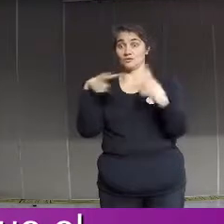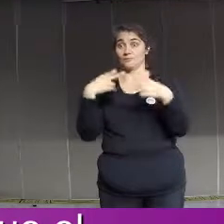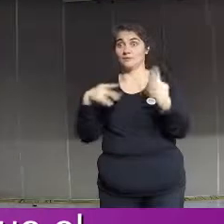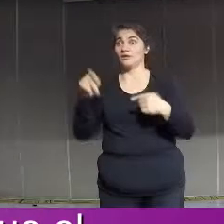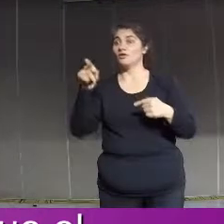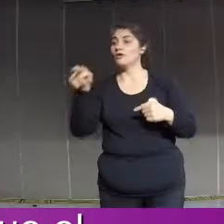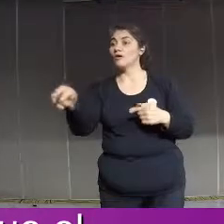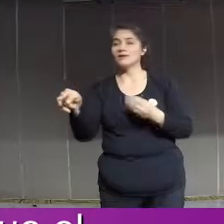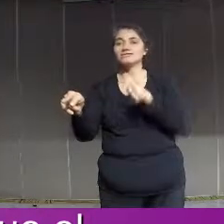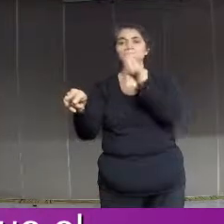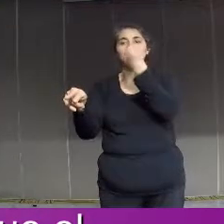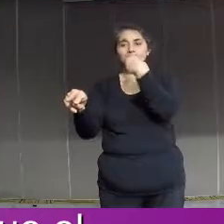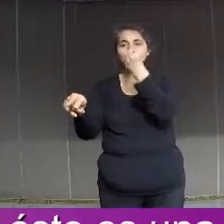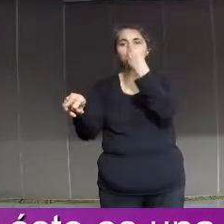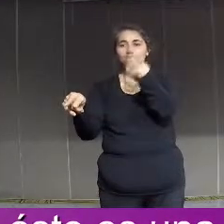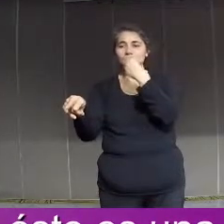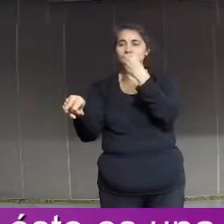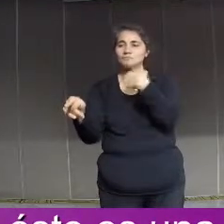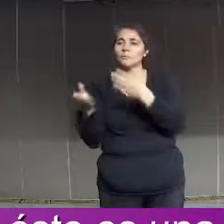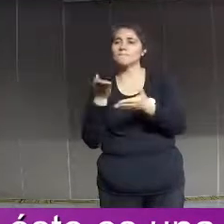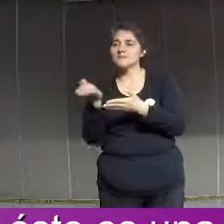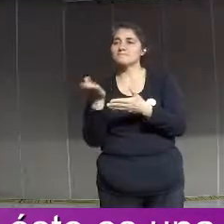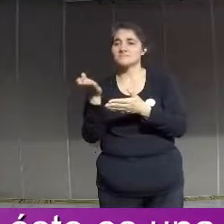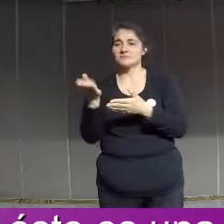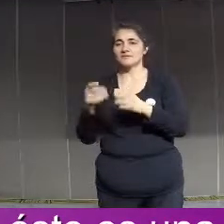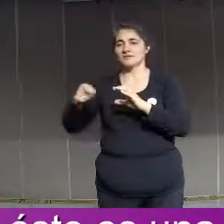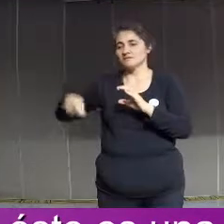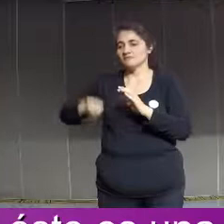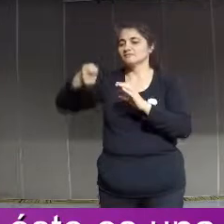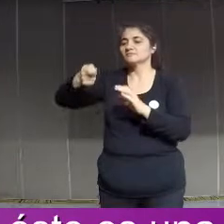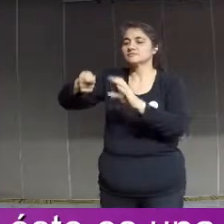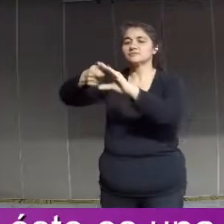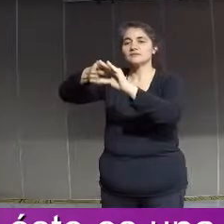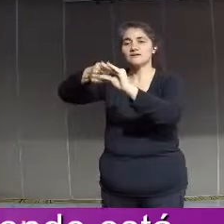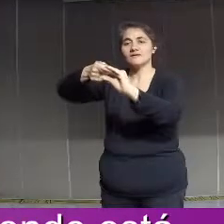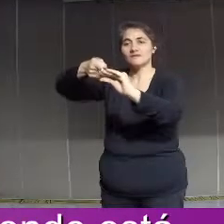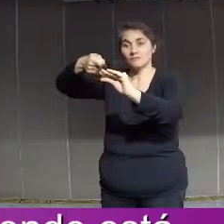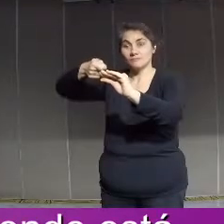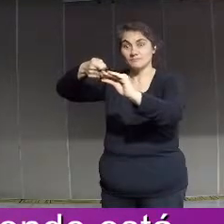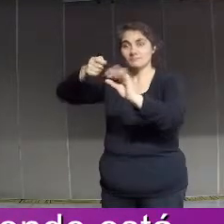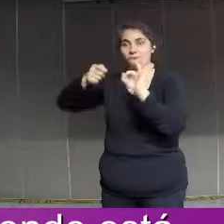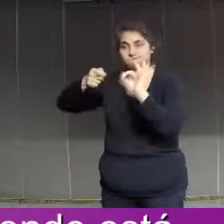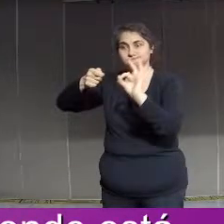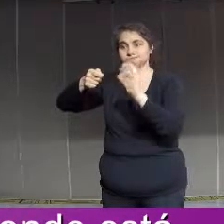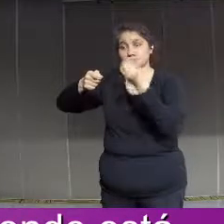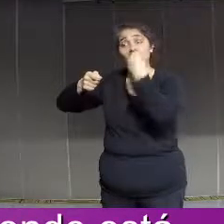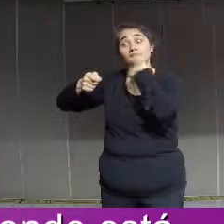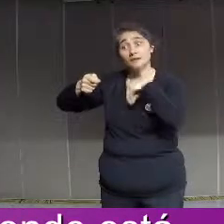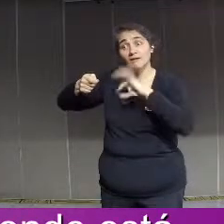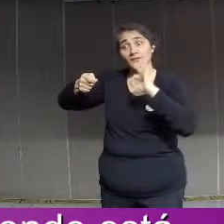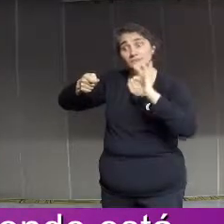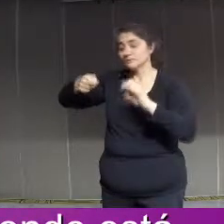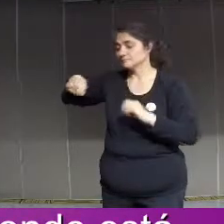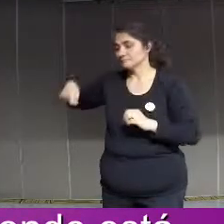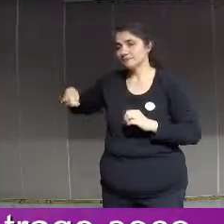él trago seco. ¿Qué significa? Le das una cuchara de comida, le das una cuchara vacía, que limpie la pared de la faringe, que